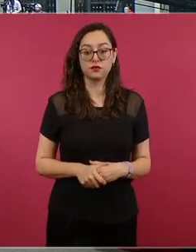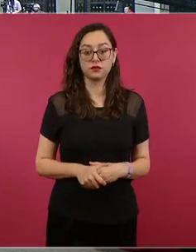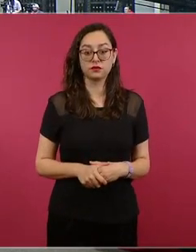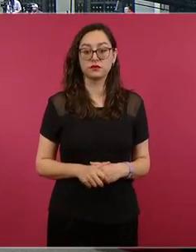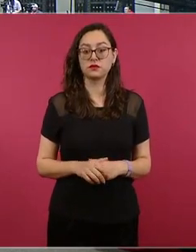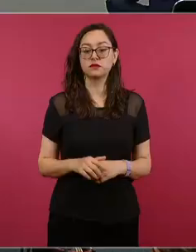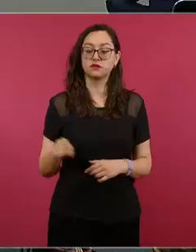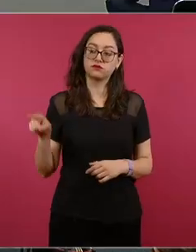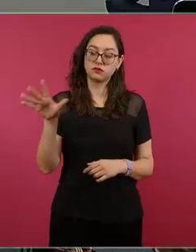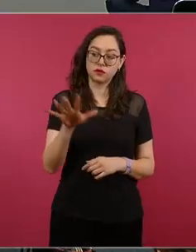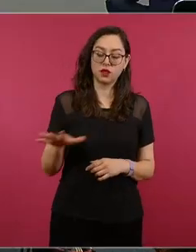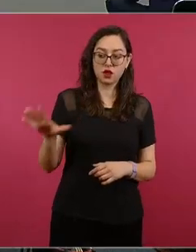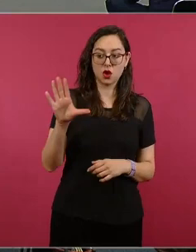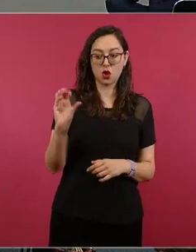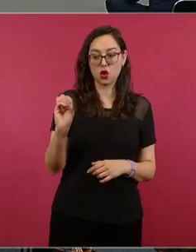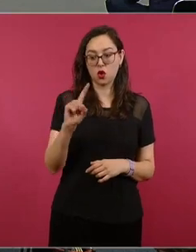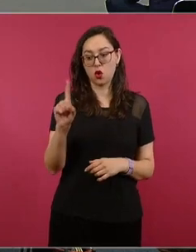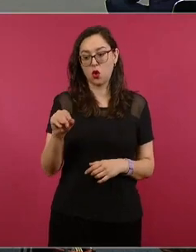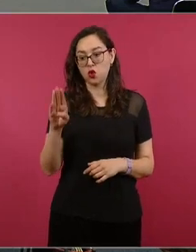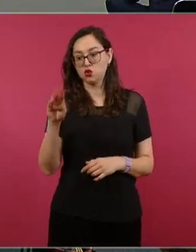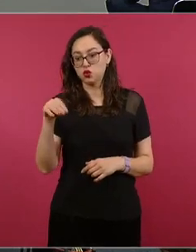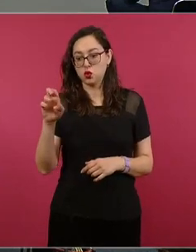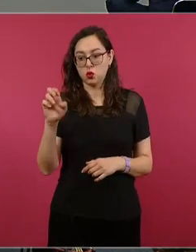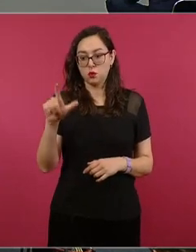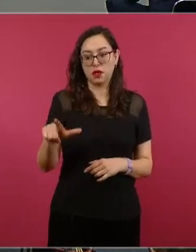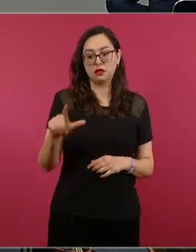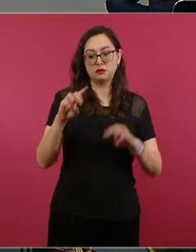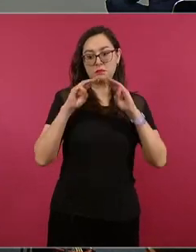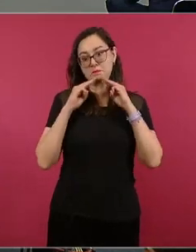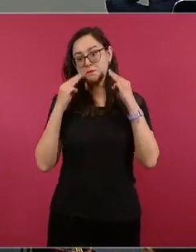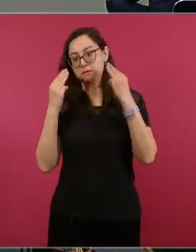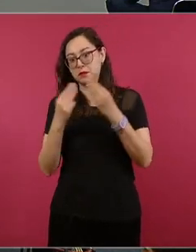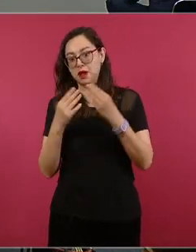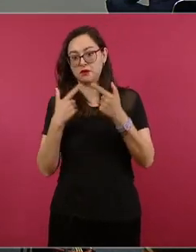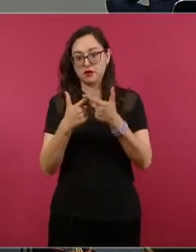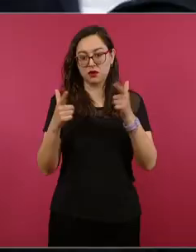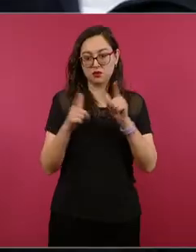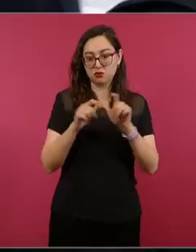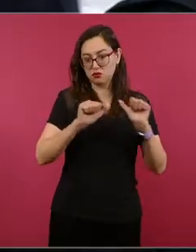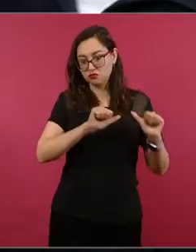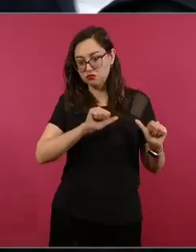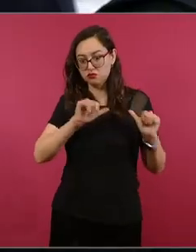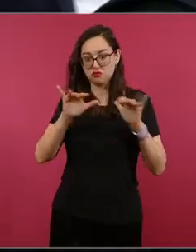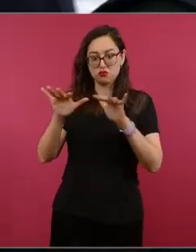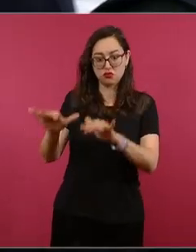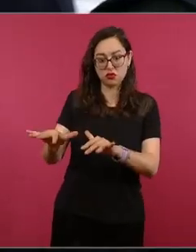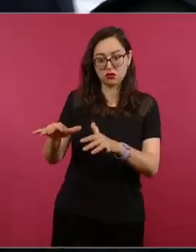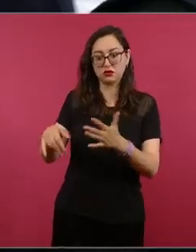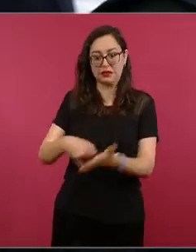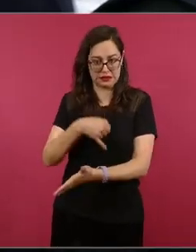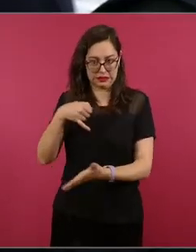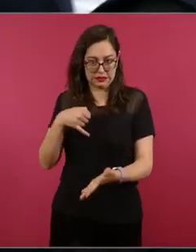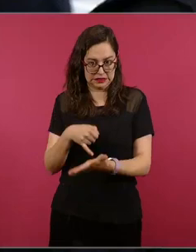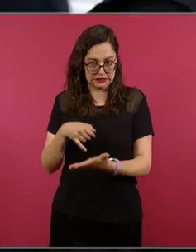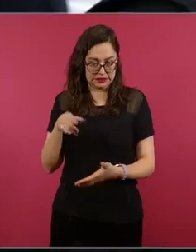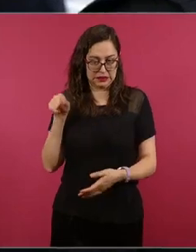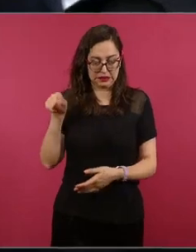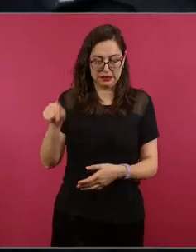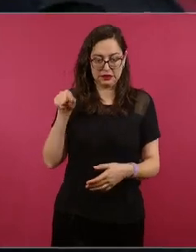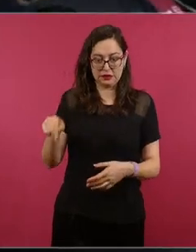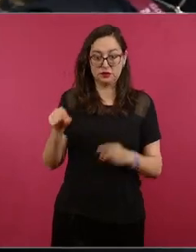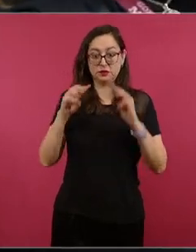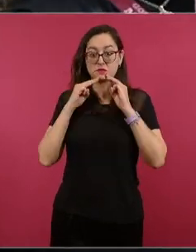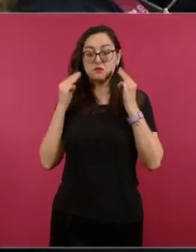en Cozumel, la llegada de grupos criminales que pues están provocando en Cozumel, en la isla Cozumel, la llegada de